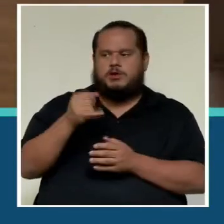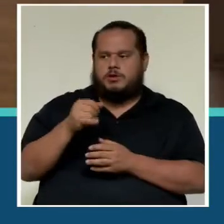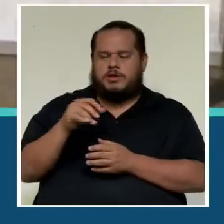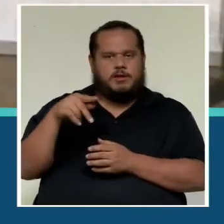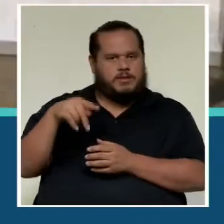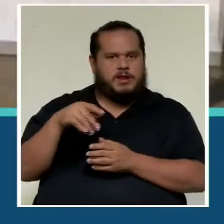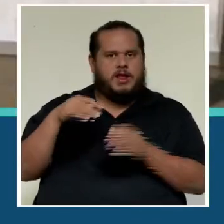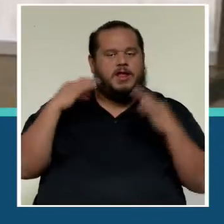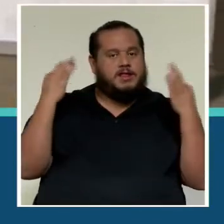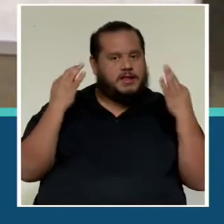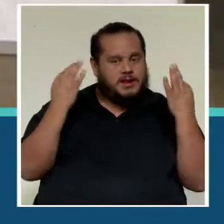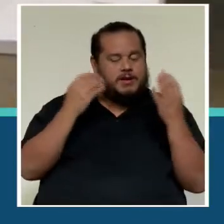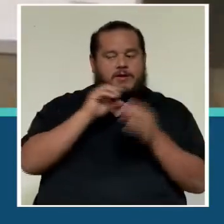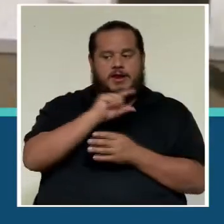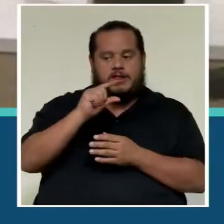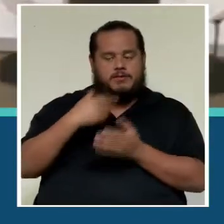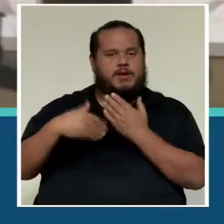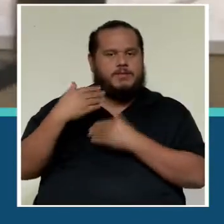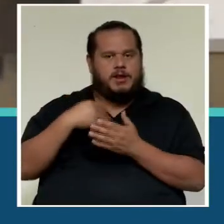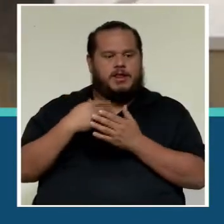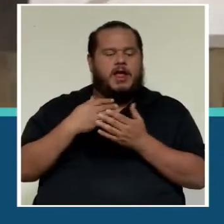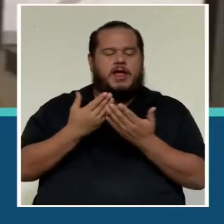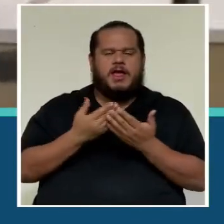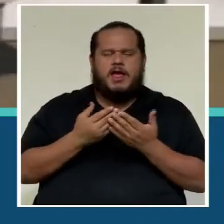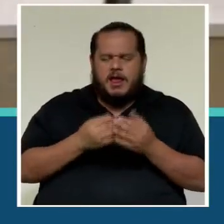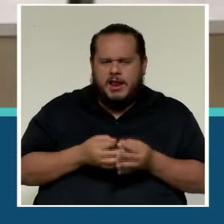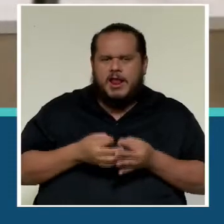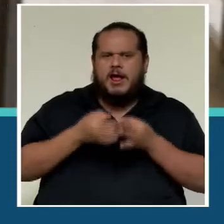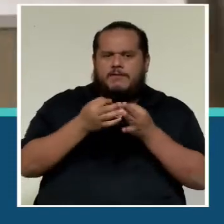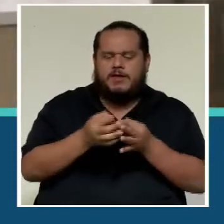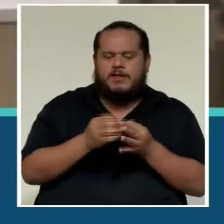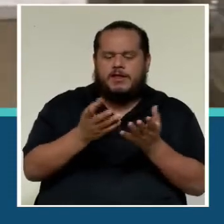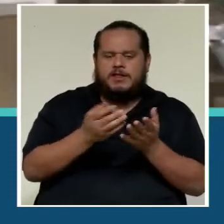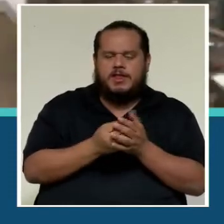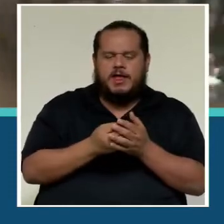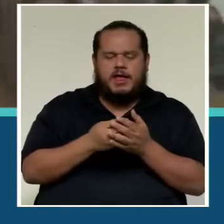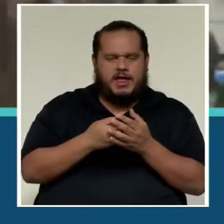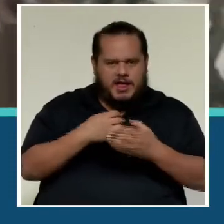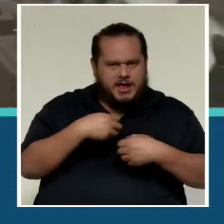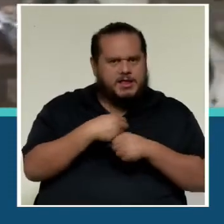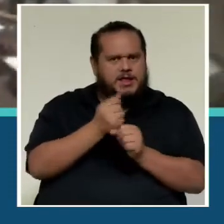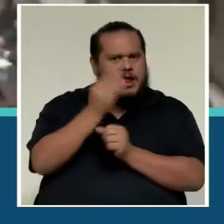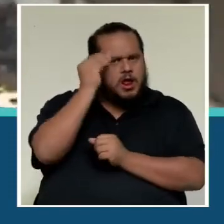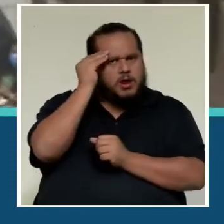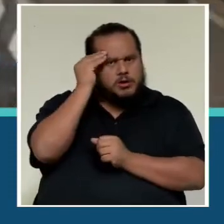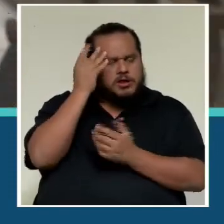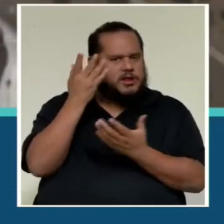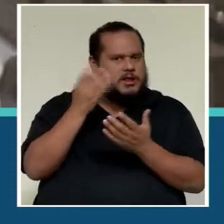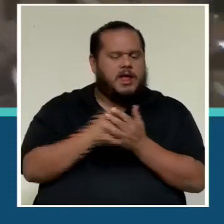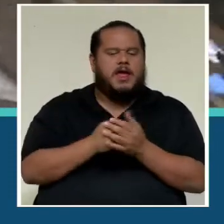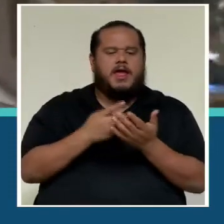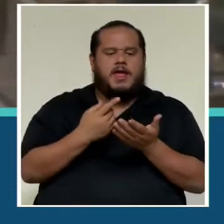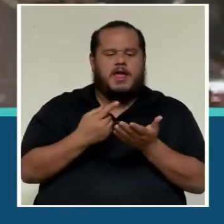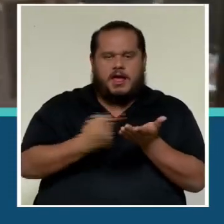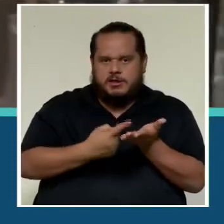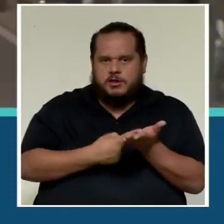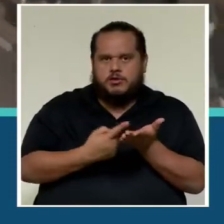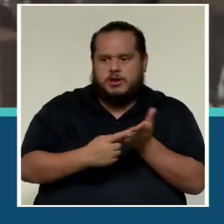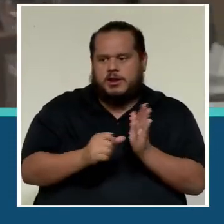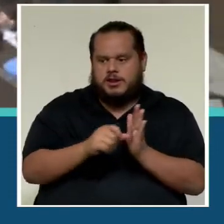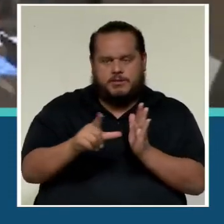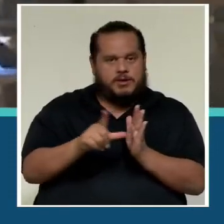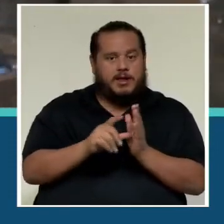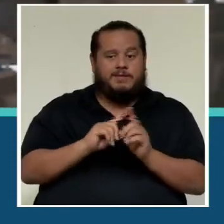semana anterior el avance del polémico proyecto de ley de objeción de conciencia e ideario al plenario legislativo. Sin embargo,